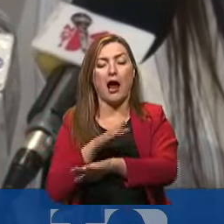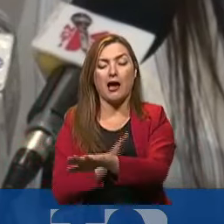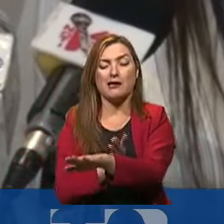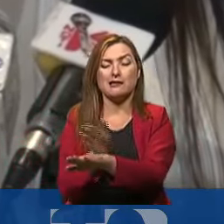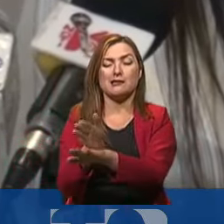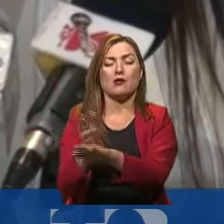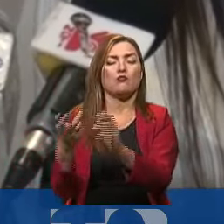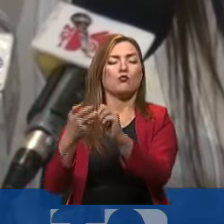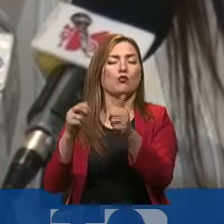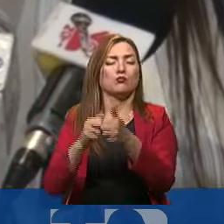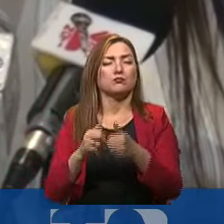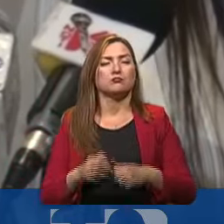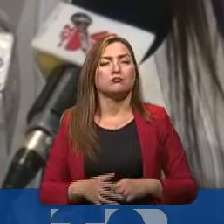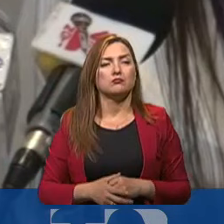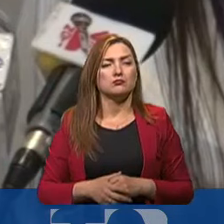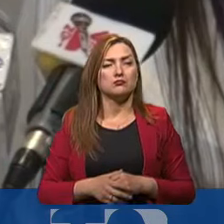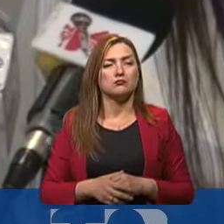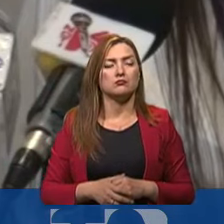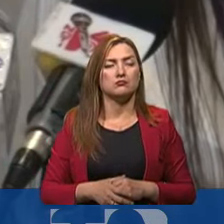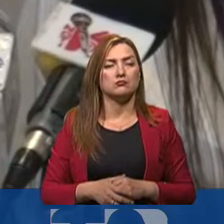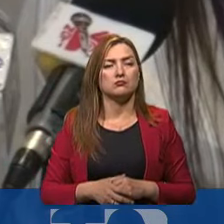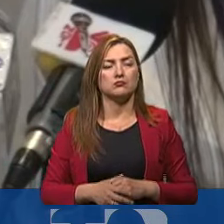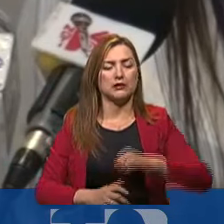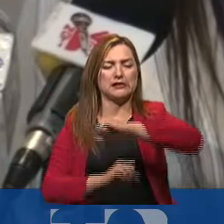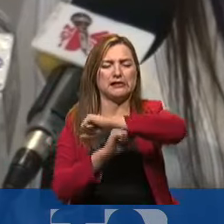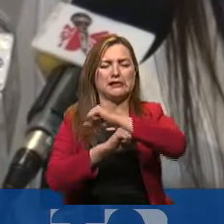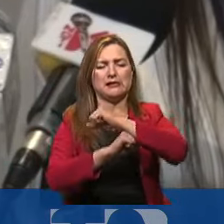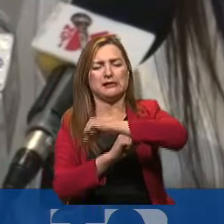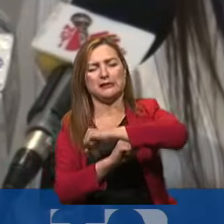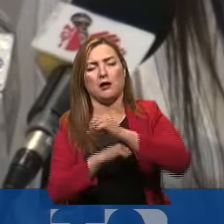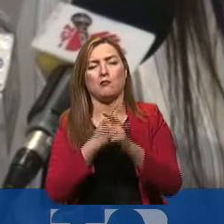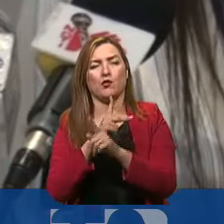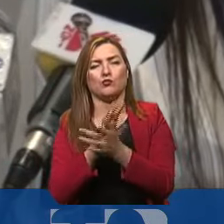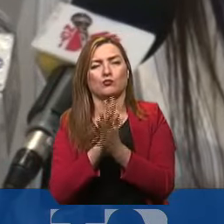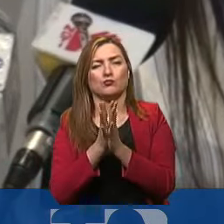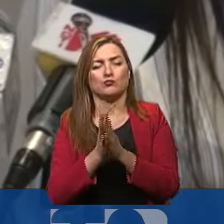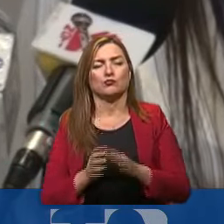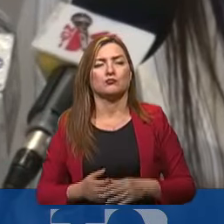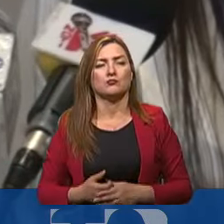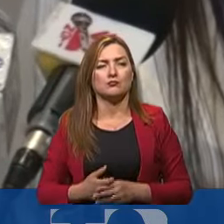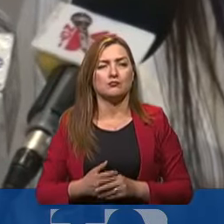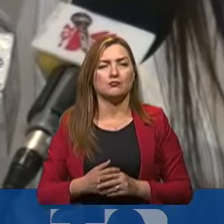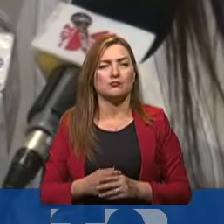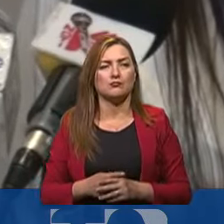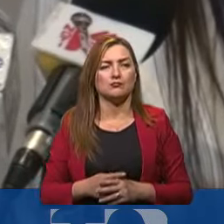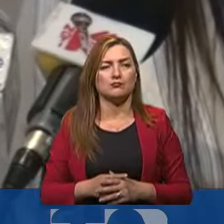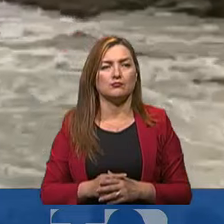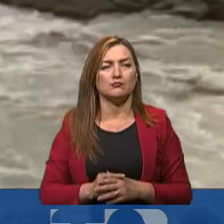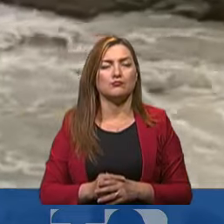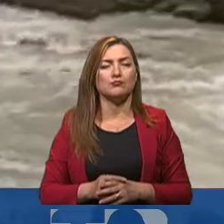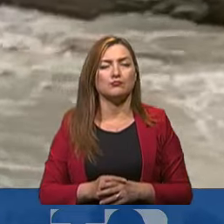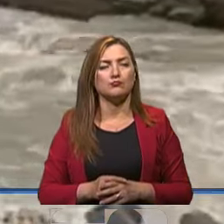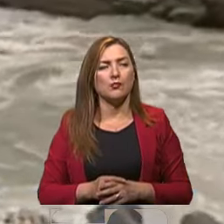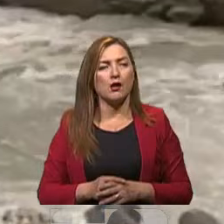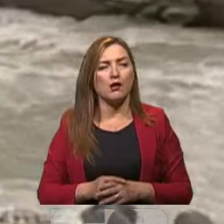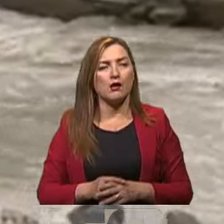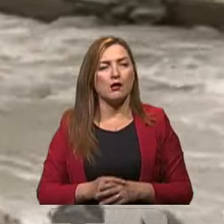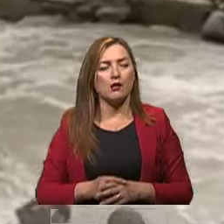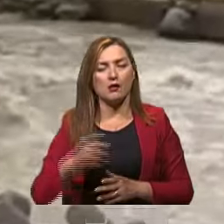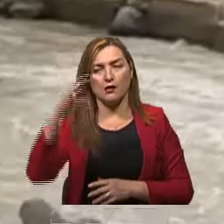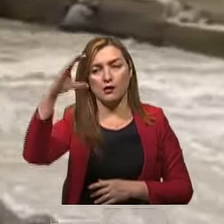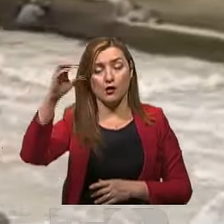se socava en el sector de las bases porque no tienen una buena protección y esto es lo que hace que se lleven los accesos. El